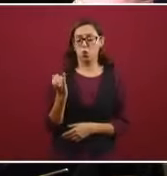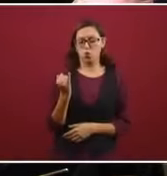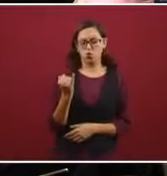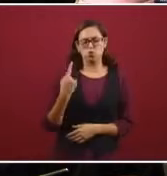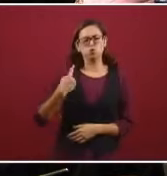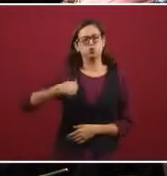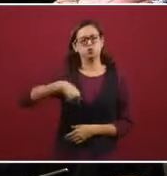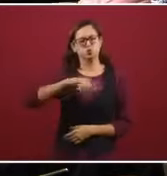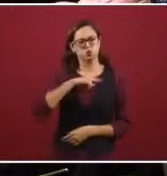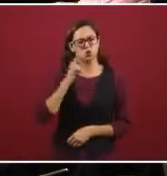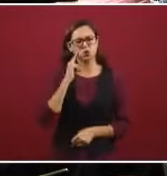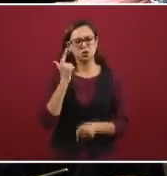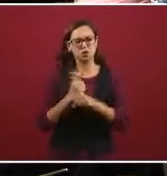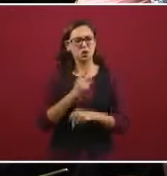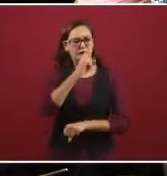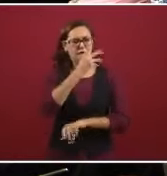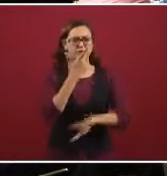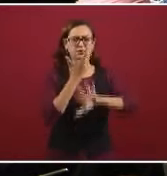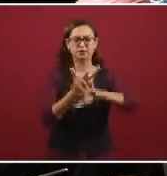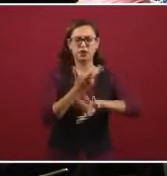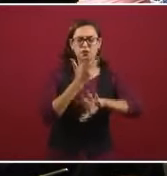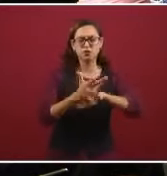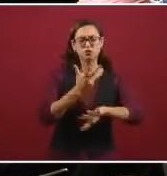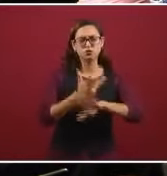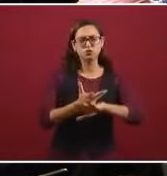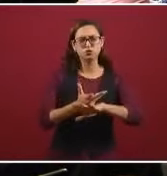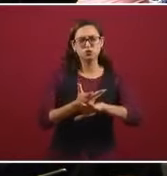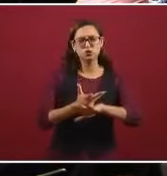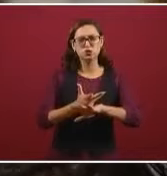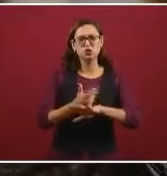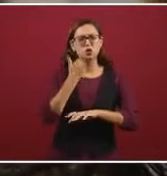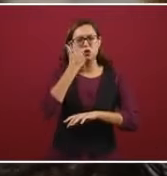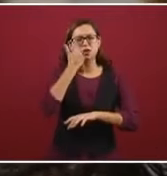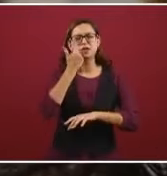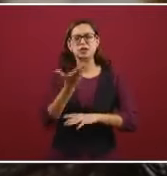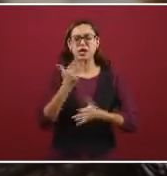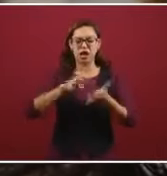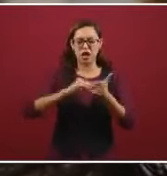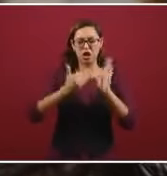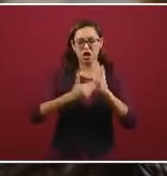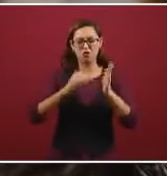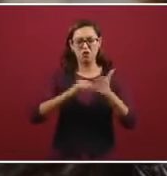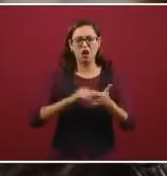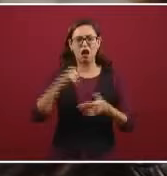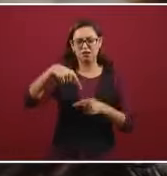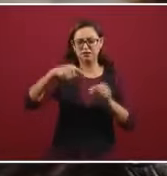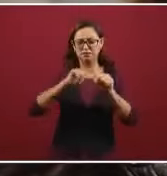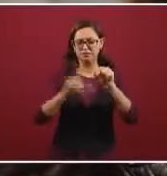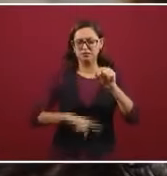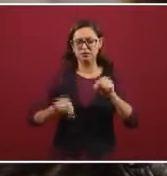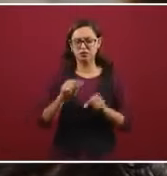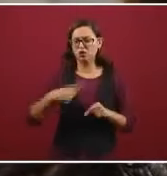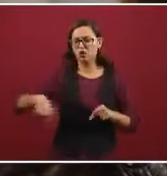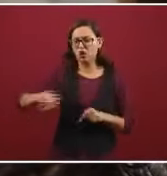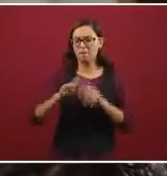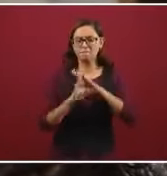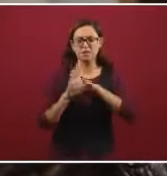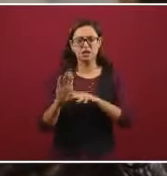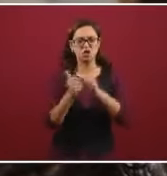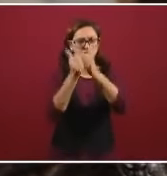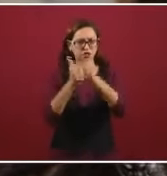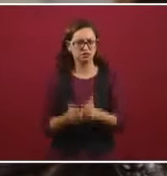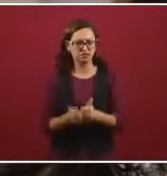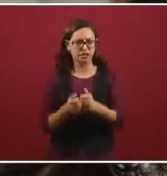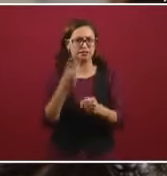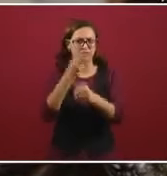Estados Unidos en plantear una estrategia de tercer país seguro, sí, que no fue mencionado